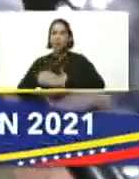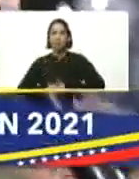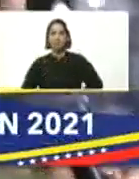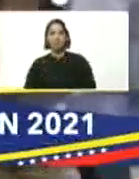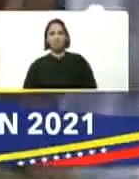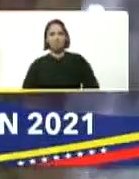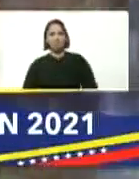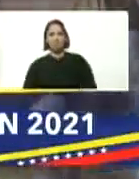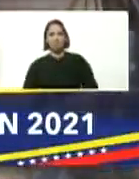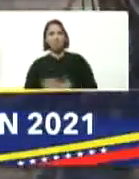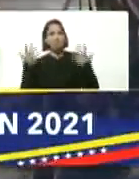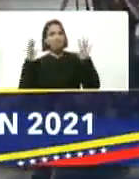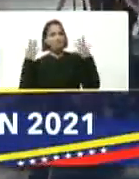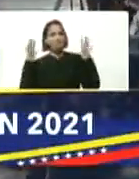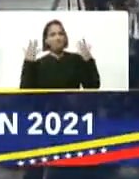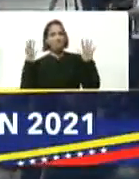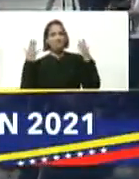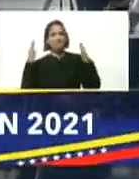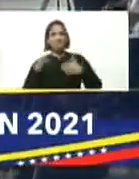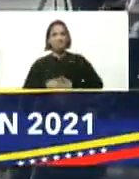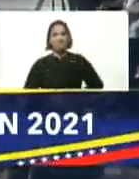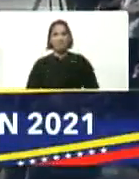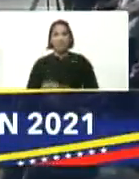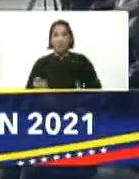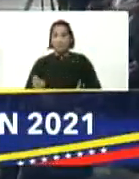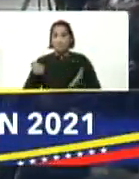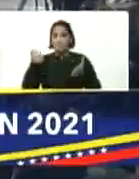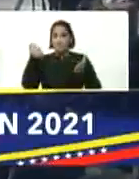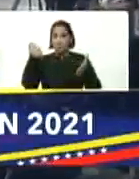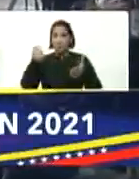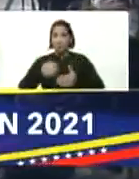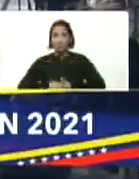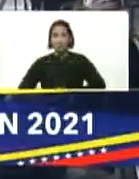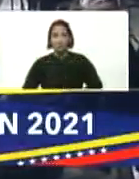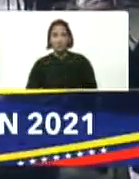gracias, un presidente. Aplauso. Premio